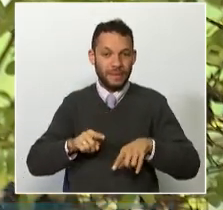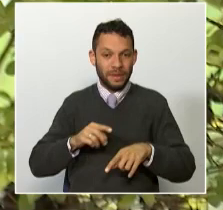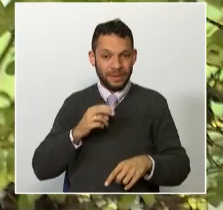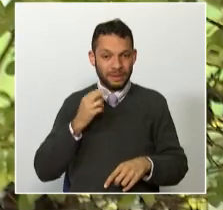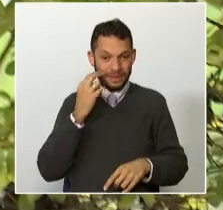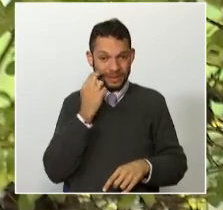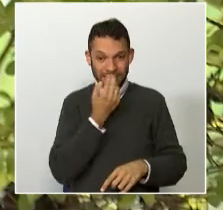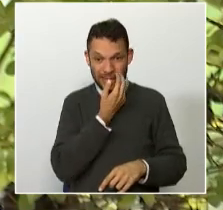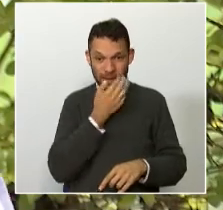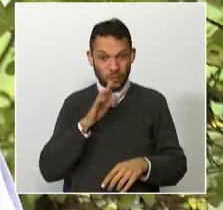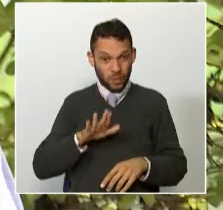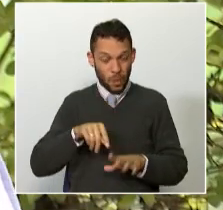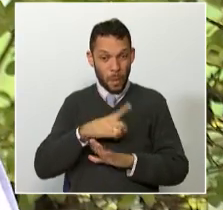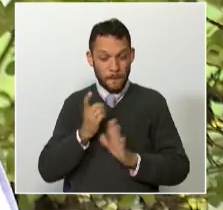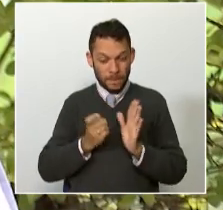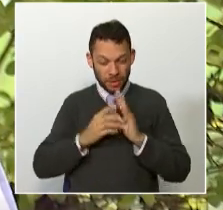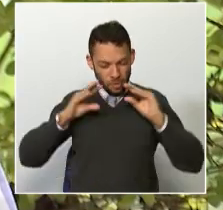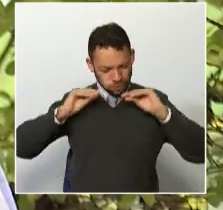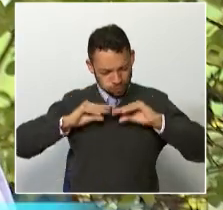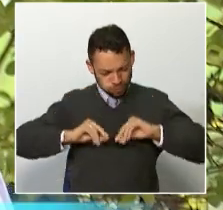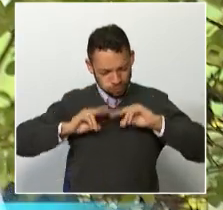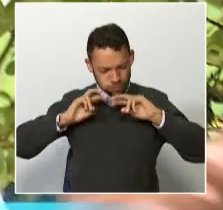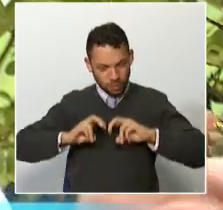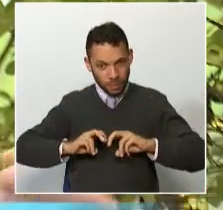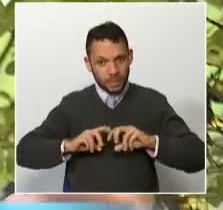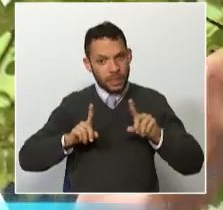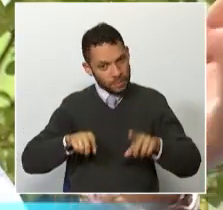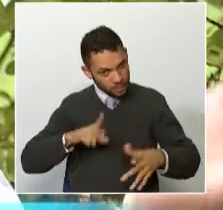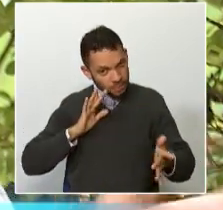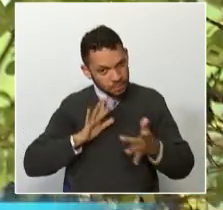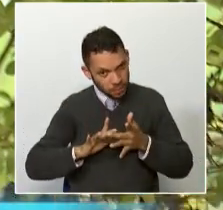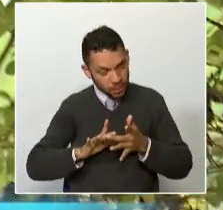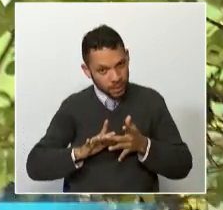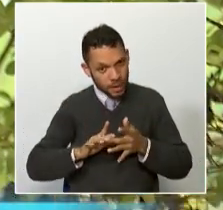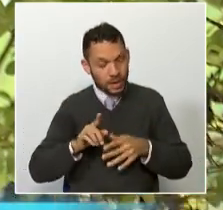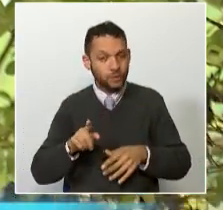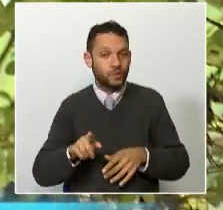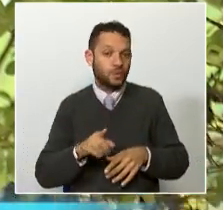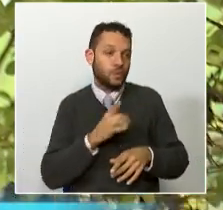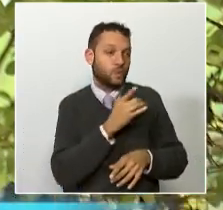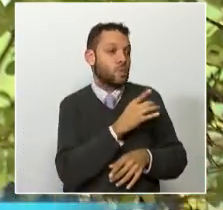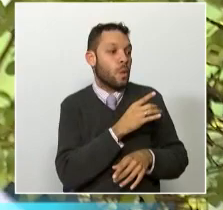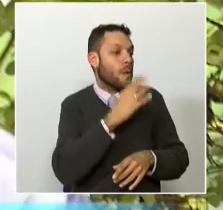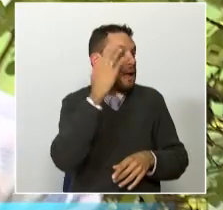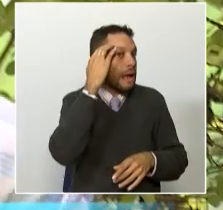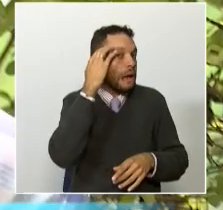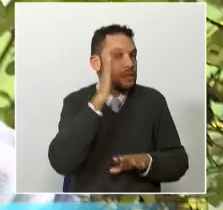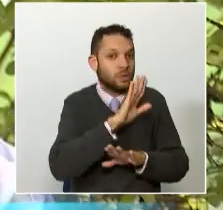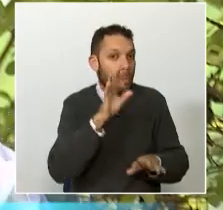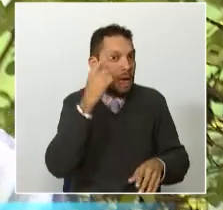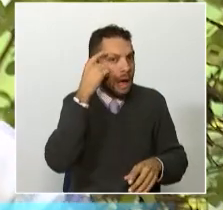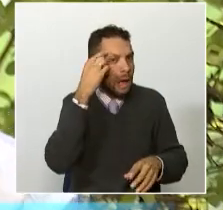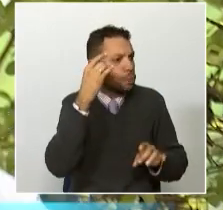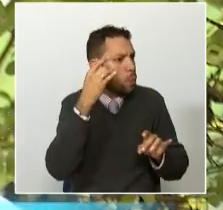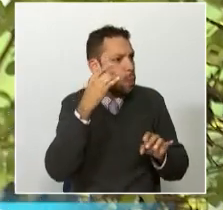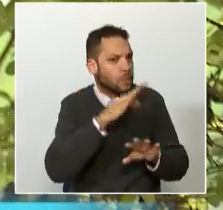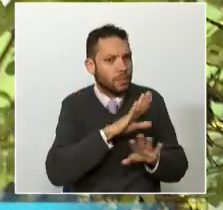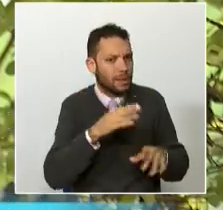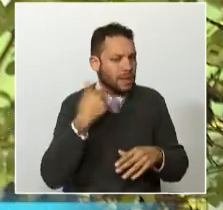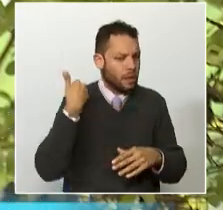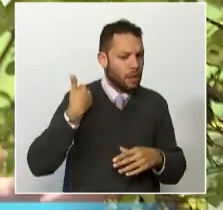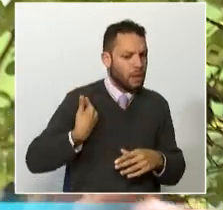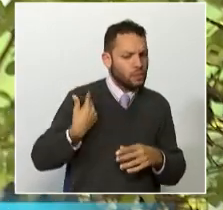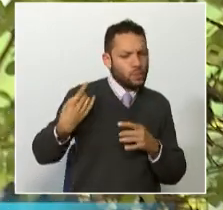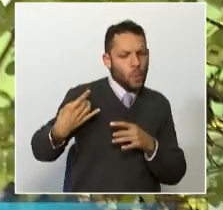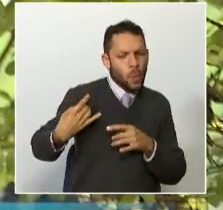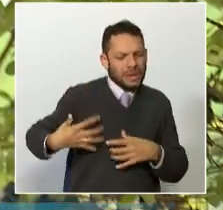ginecólogos. ¿Y será que esto también tiene que ver? Es que Irma viene por dolor de cabeza, un malestar acá en el lumbar,